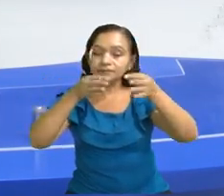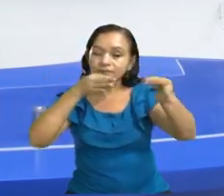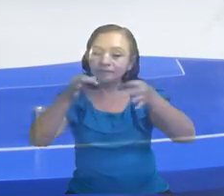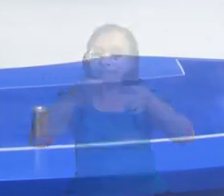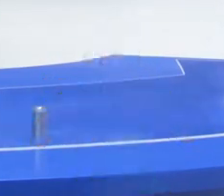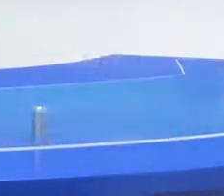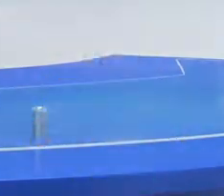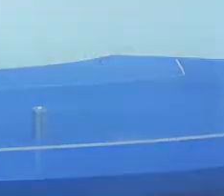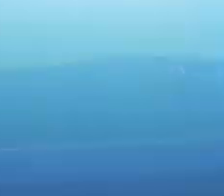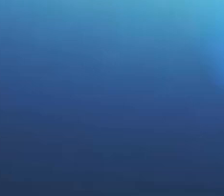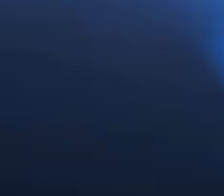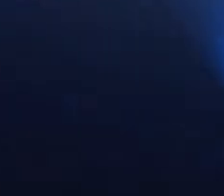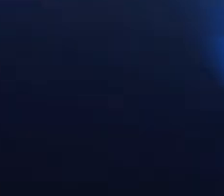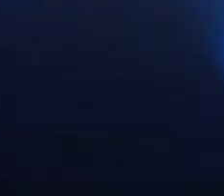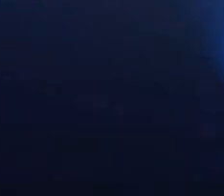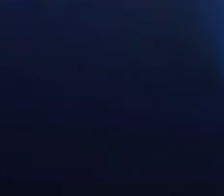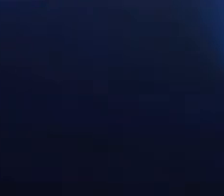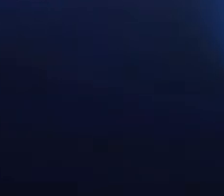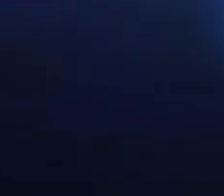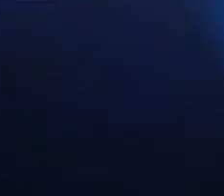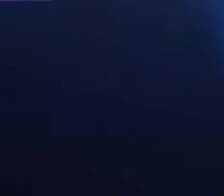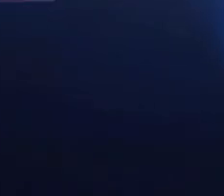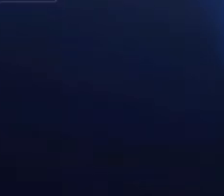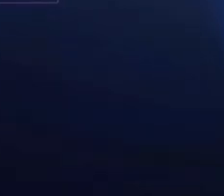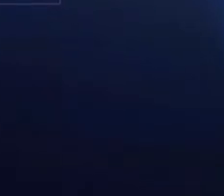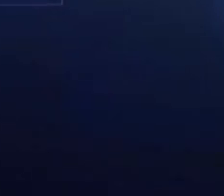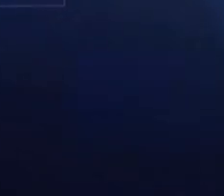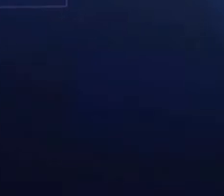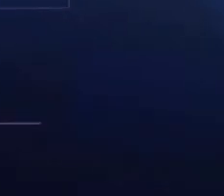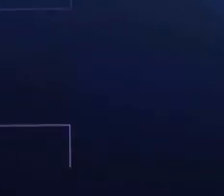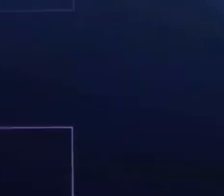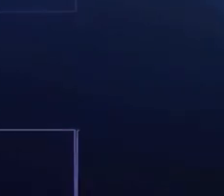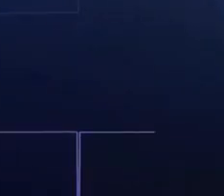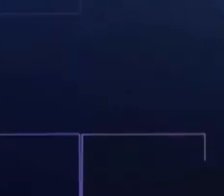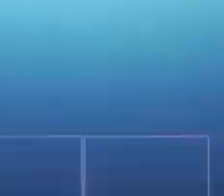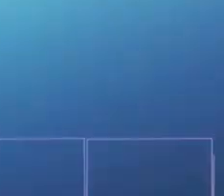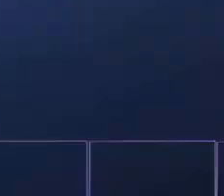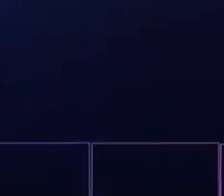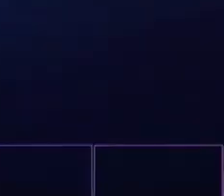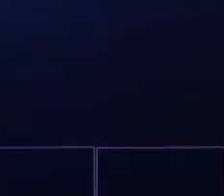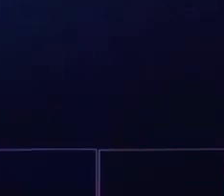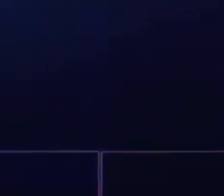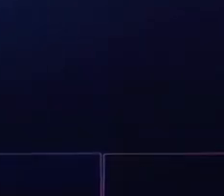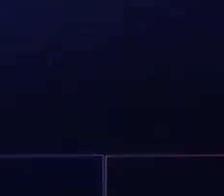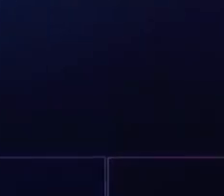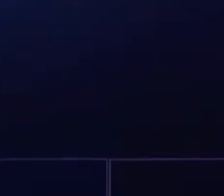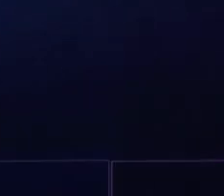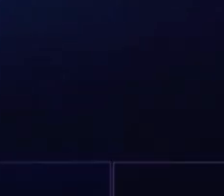información.